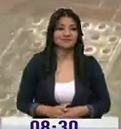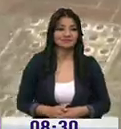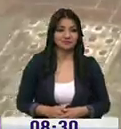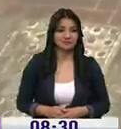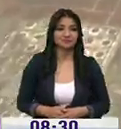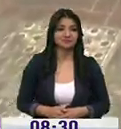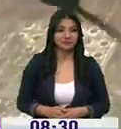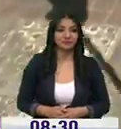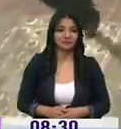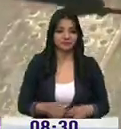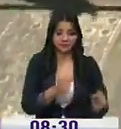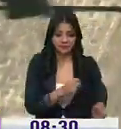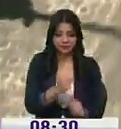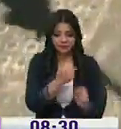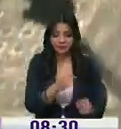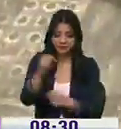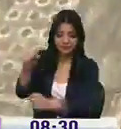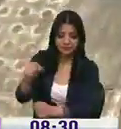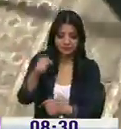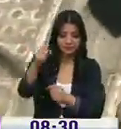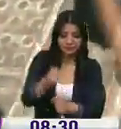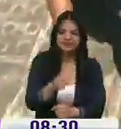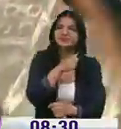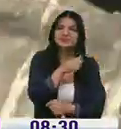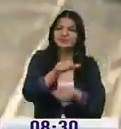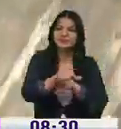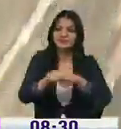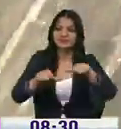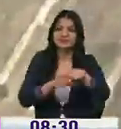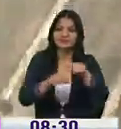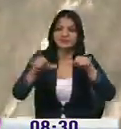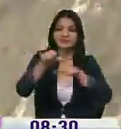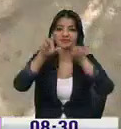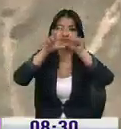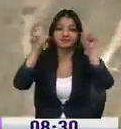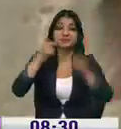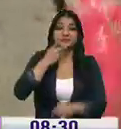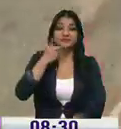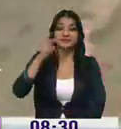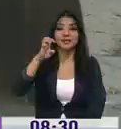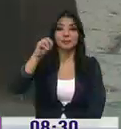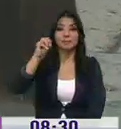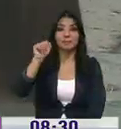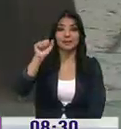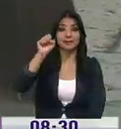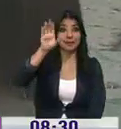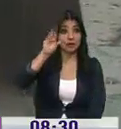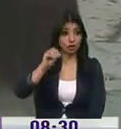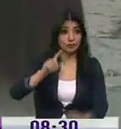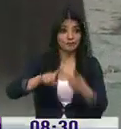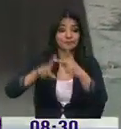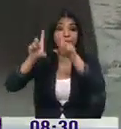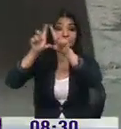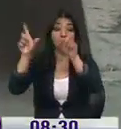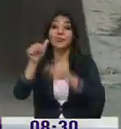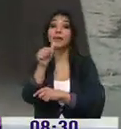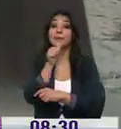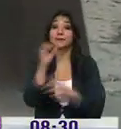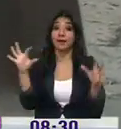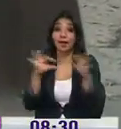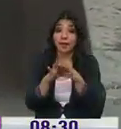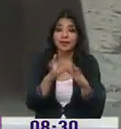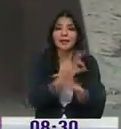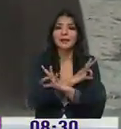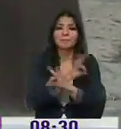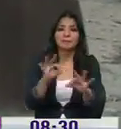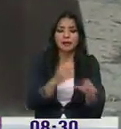Con pala y escoba en mano, personal administrativo de la empresa pública Metropolitana de Aseo y la empresa privada realizaron la limpieza